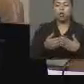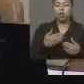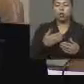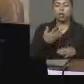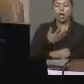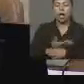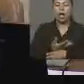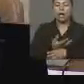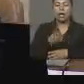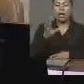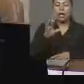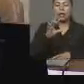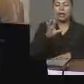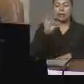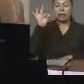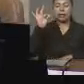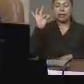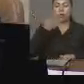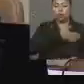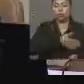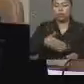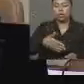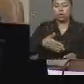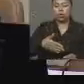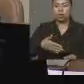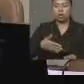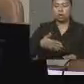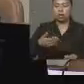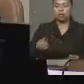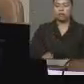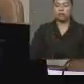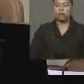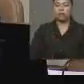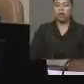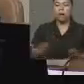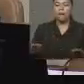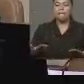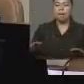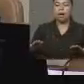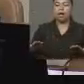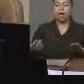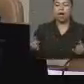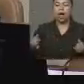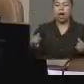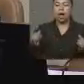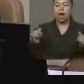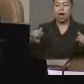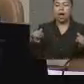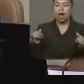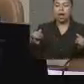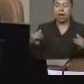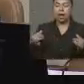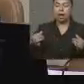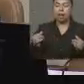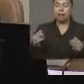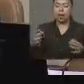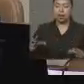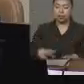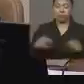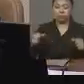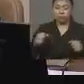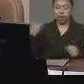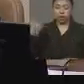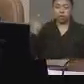incluyen 500 millones adicionales para la formulación de un plan de fortalecimiento de las